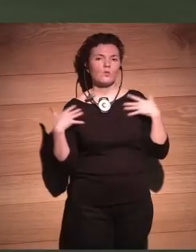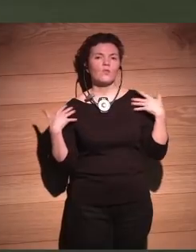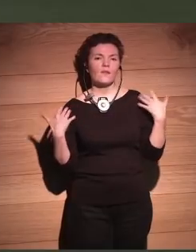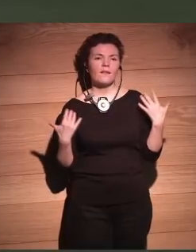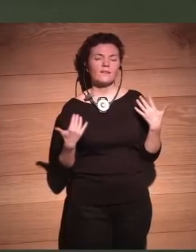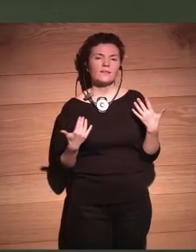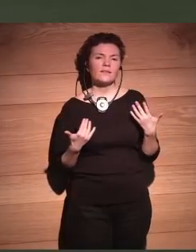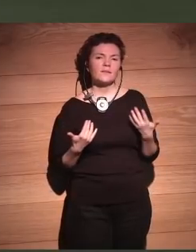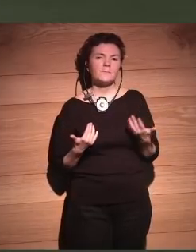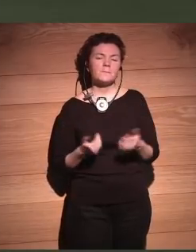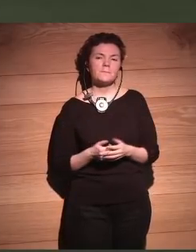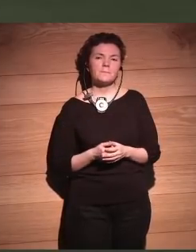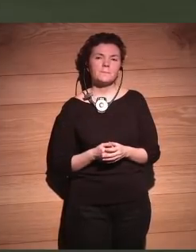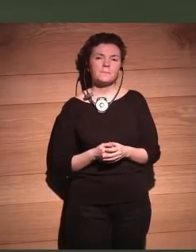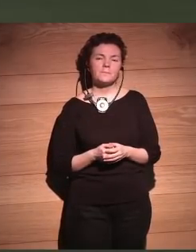emocionante y es